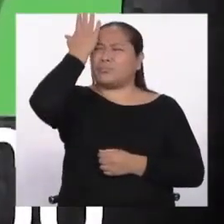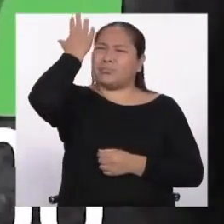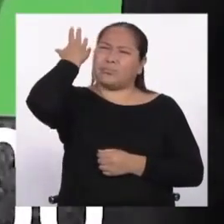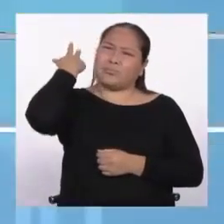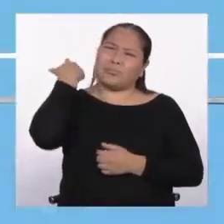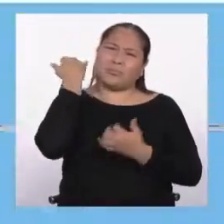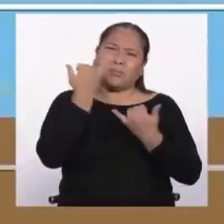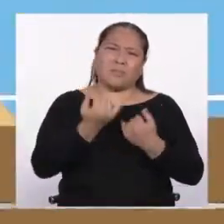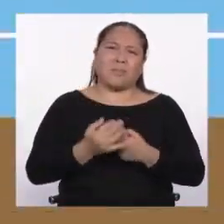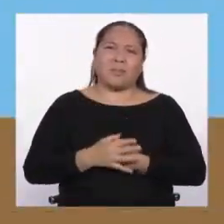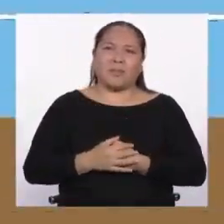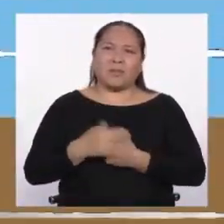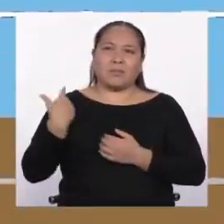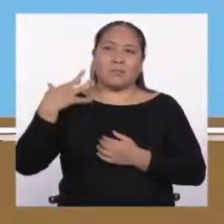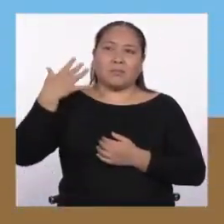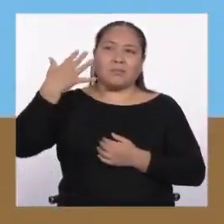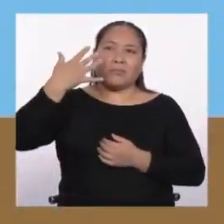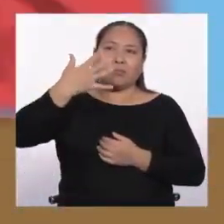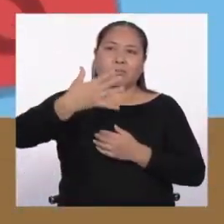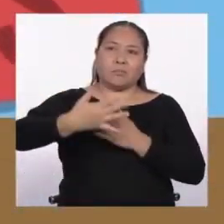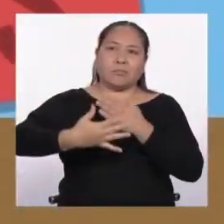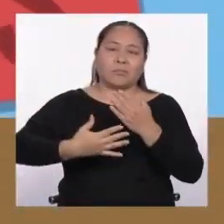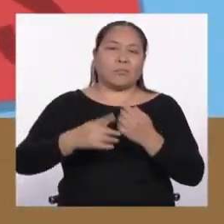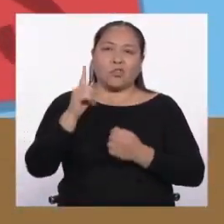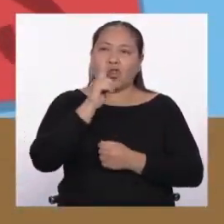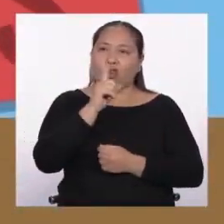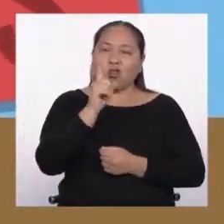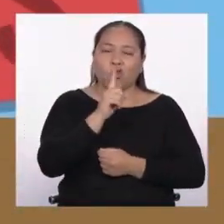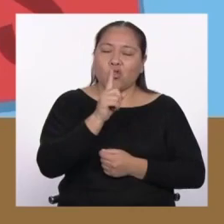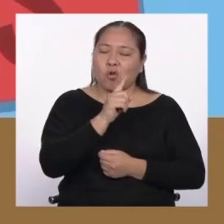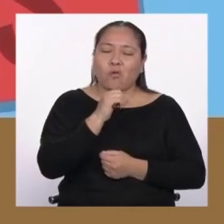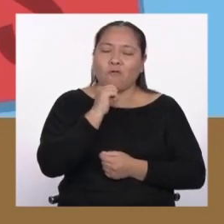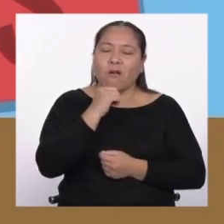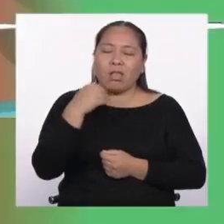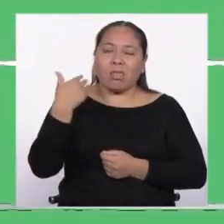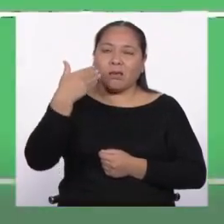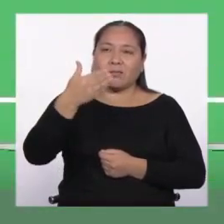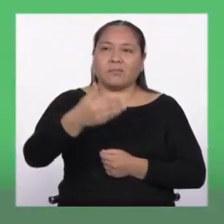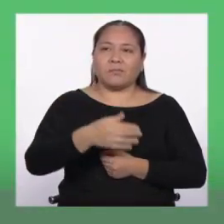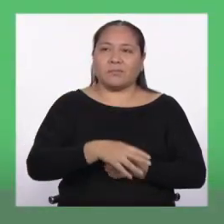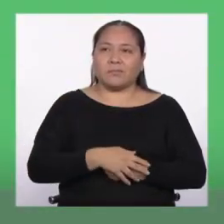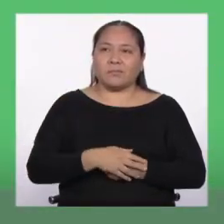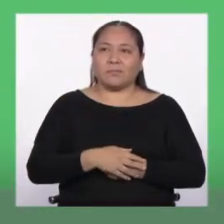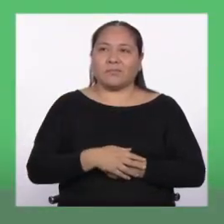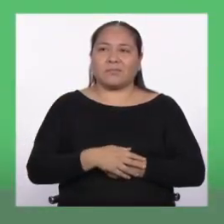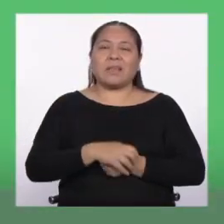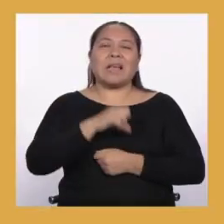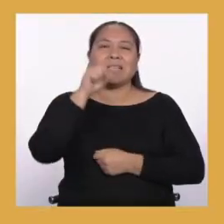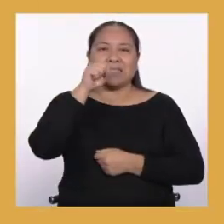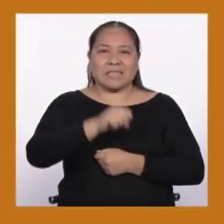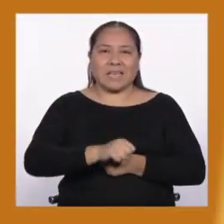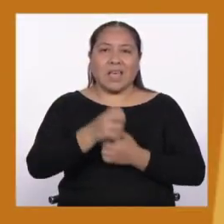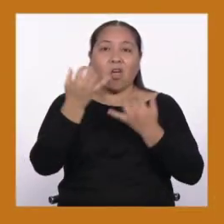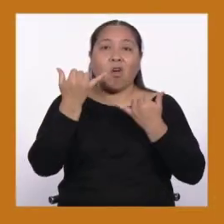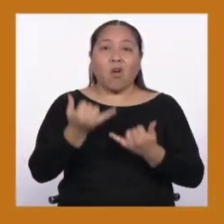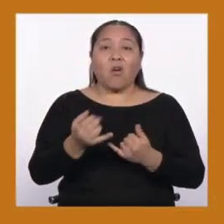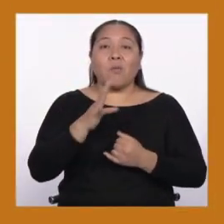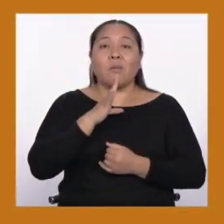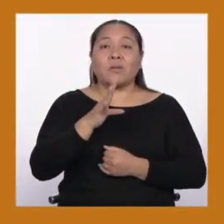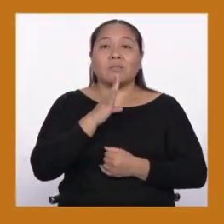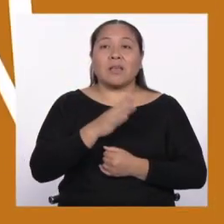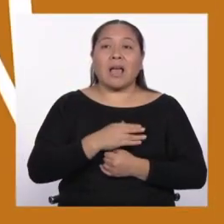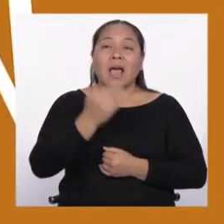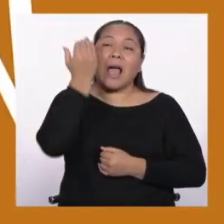nuestro tema de hoy. Avancemos más, por favor. No, todavía falta más. Ahora sí, hoy vamos a hablar